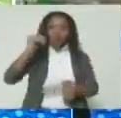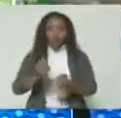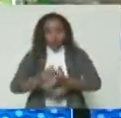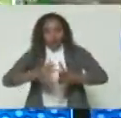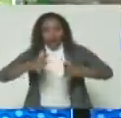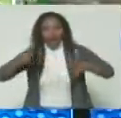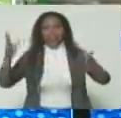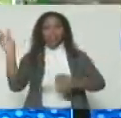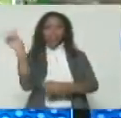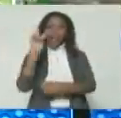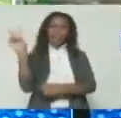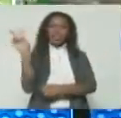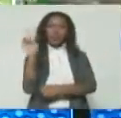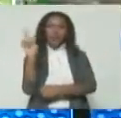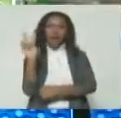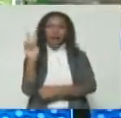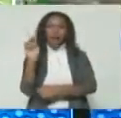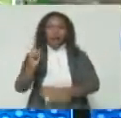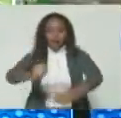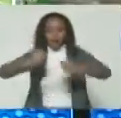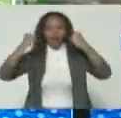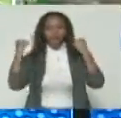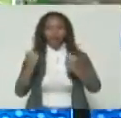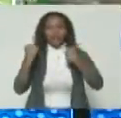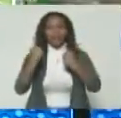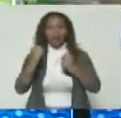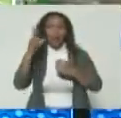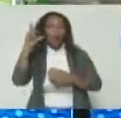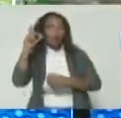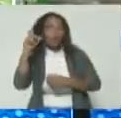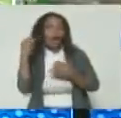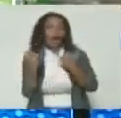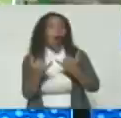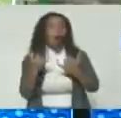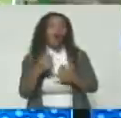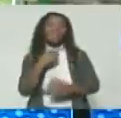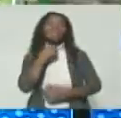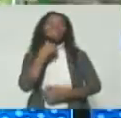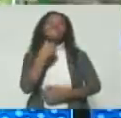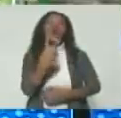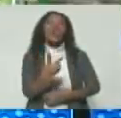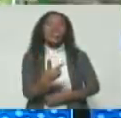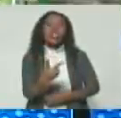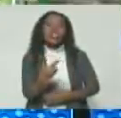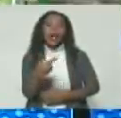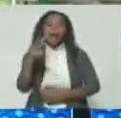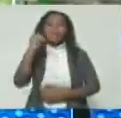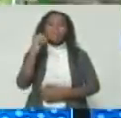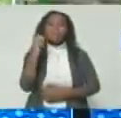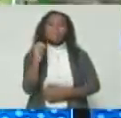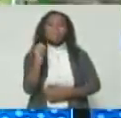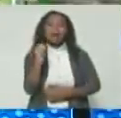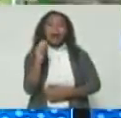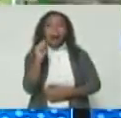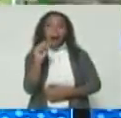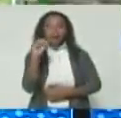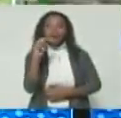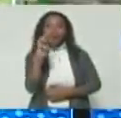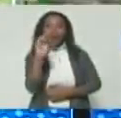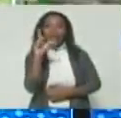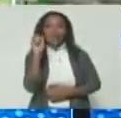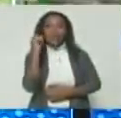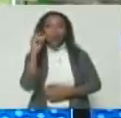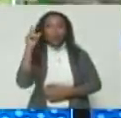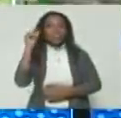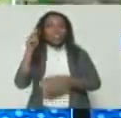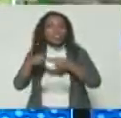La Venezuela potencia. Vamos a escuchar ahora la voz de Manuelito otra vez, Corazón